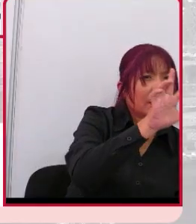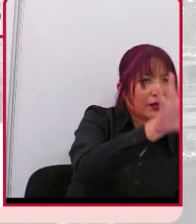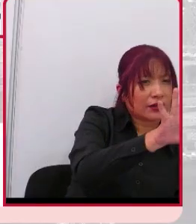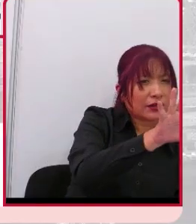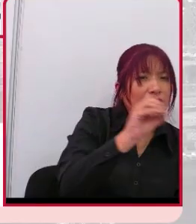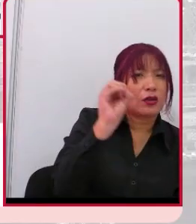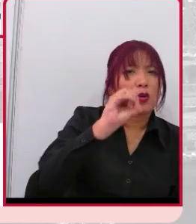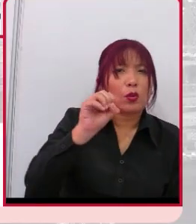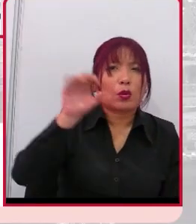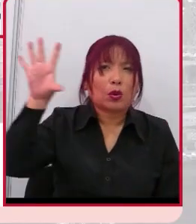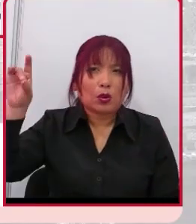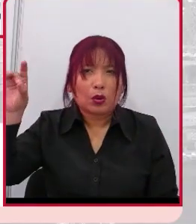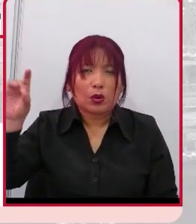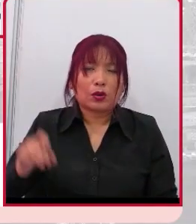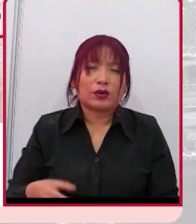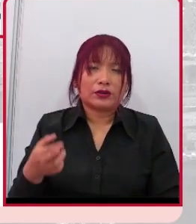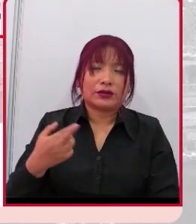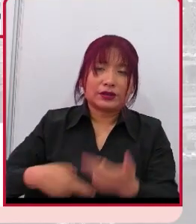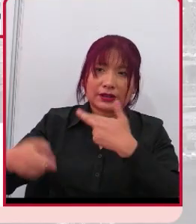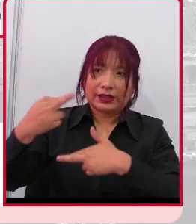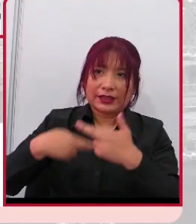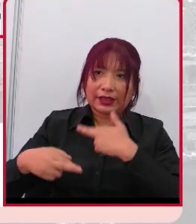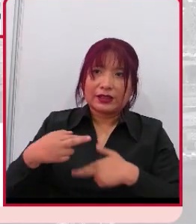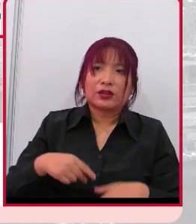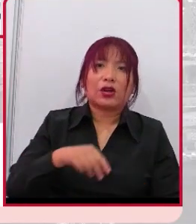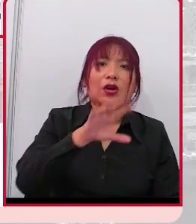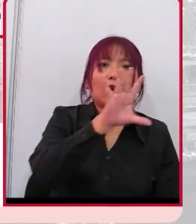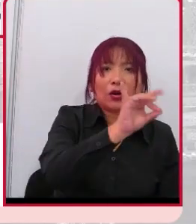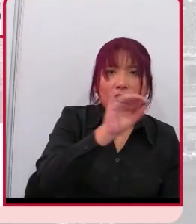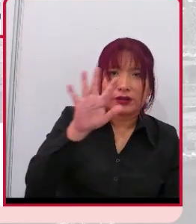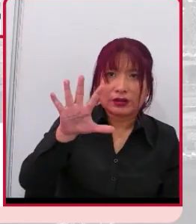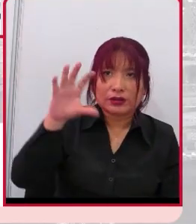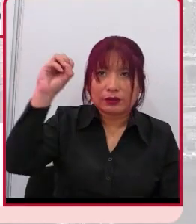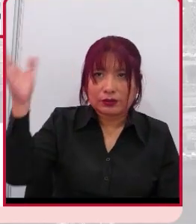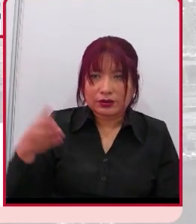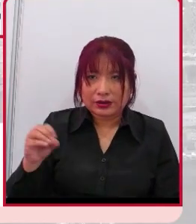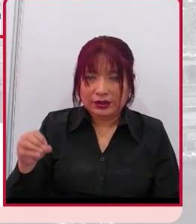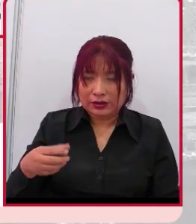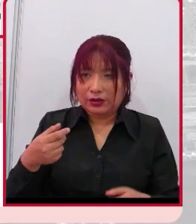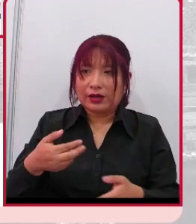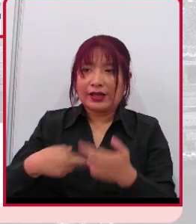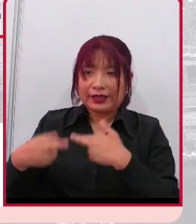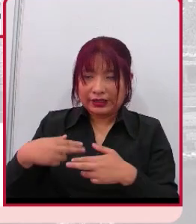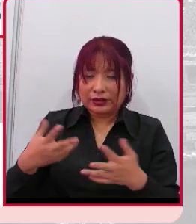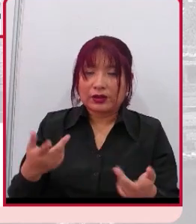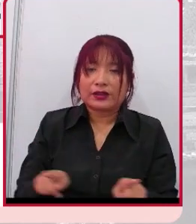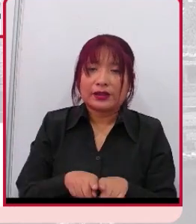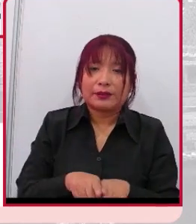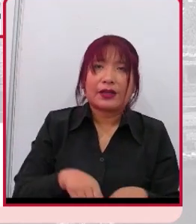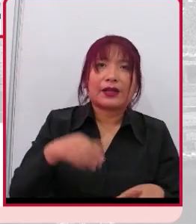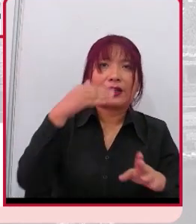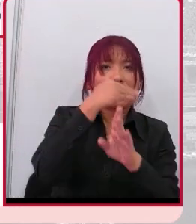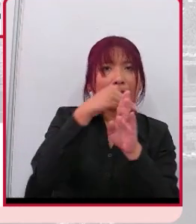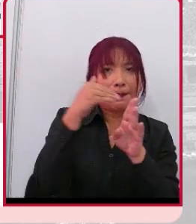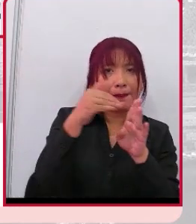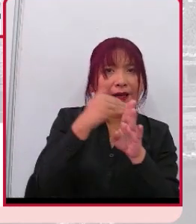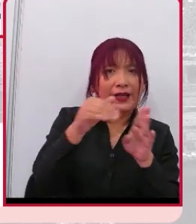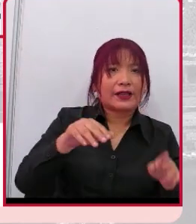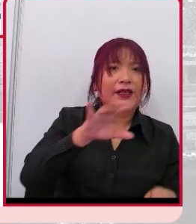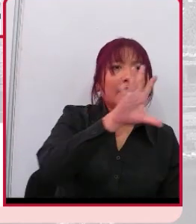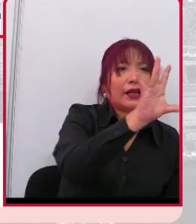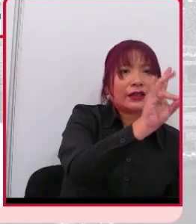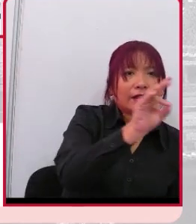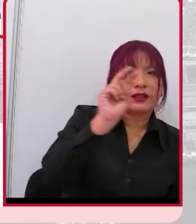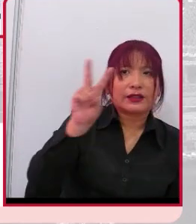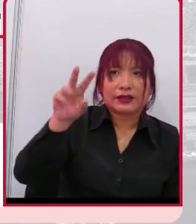de recuperación de cobre y si este ratio de cobre arsénico oscilaba entre 8 y 22, pues la media igual era cercano a